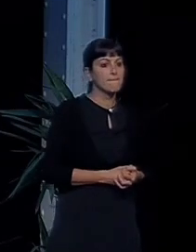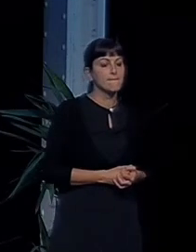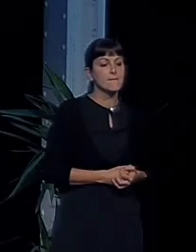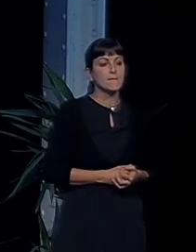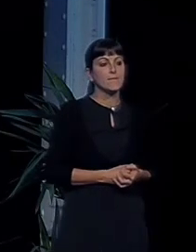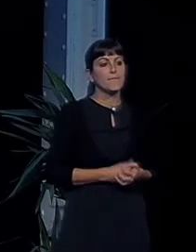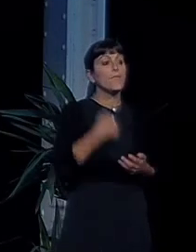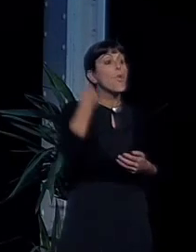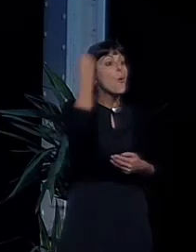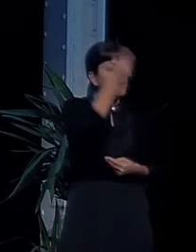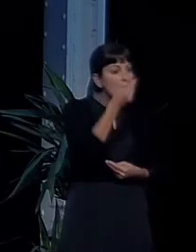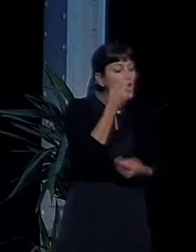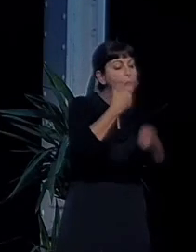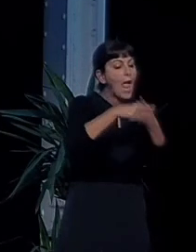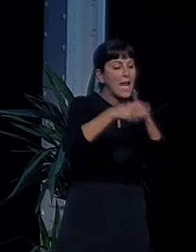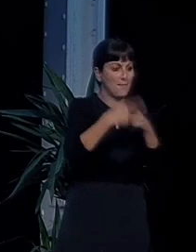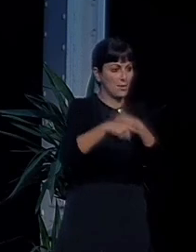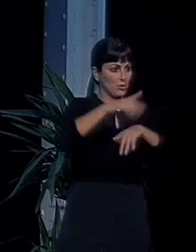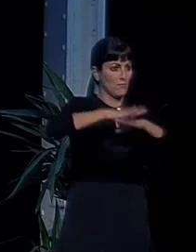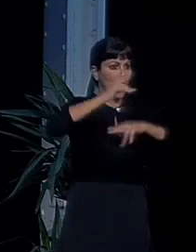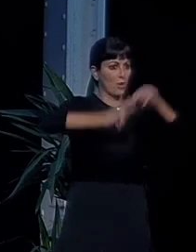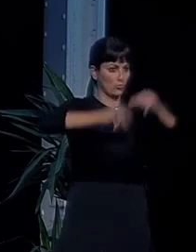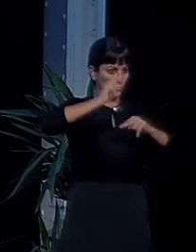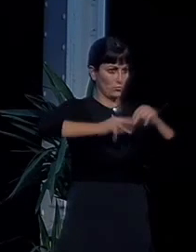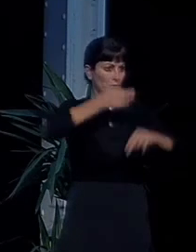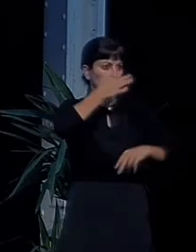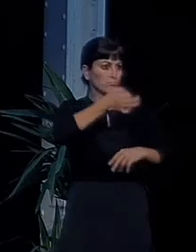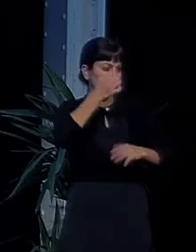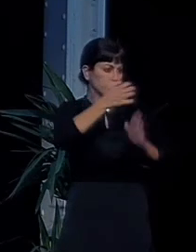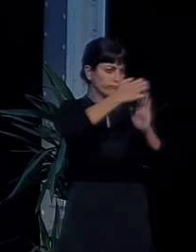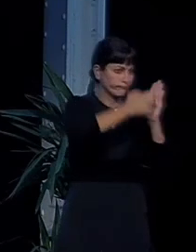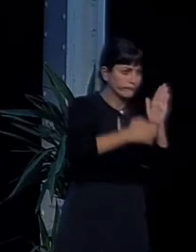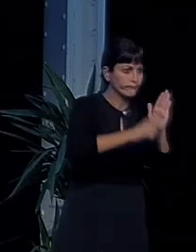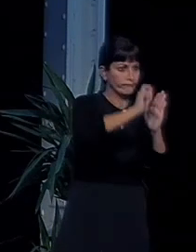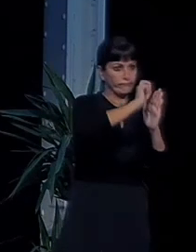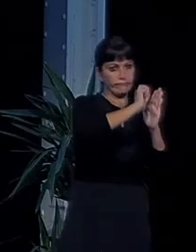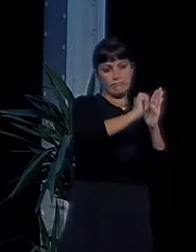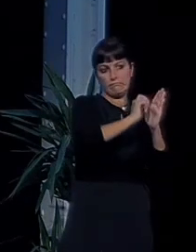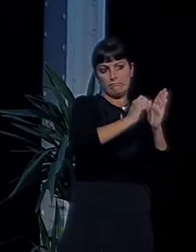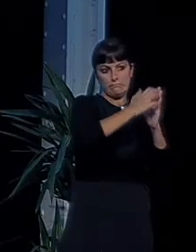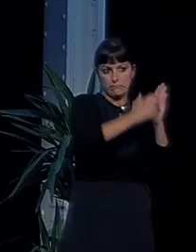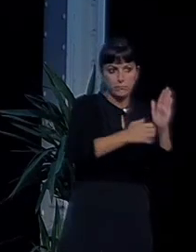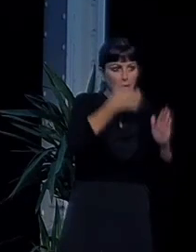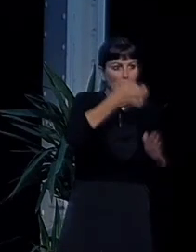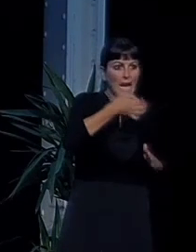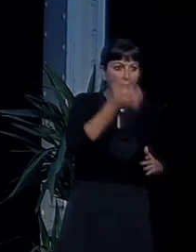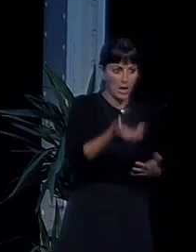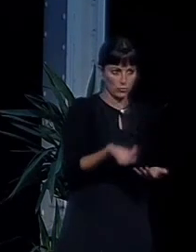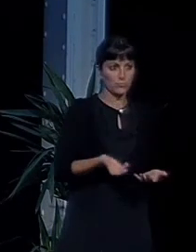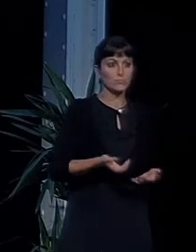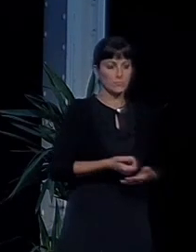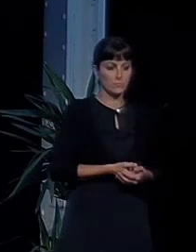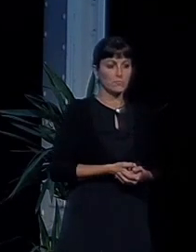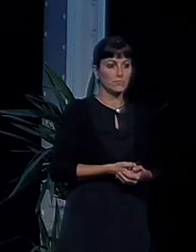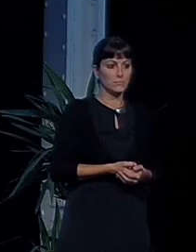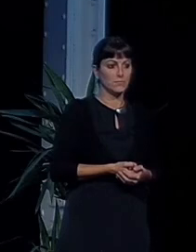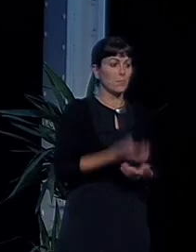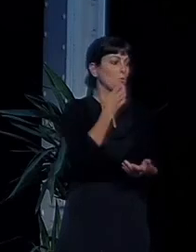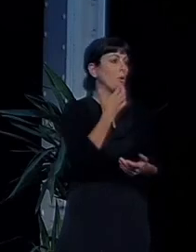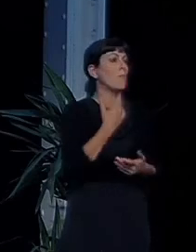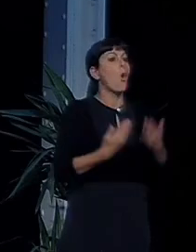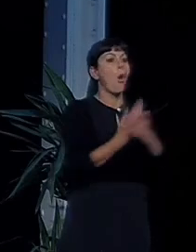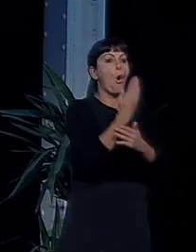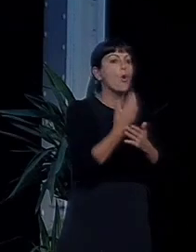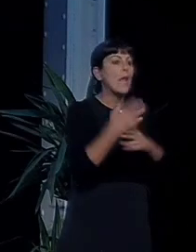elementos para construir relato, sí que es verdad que este es un espacio donde construir relato, ¿no? Las jornadas feministas donde se elaboran pues todas